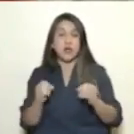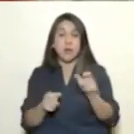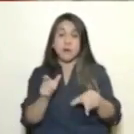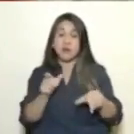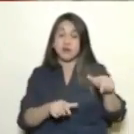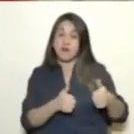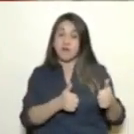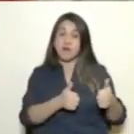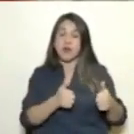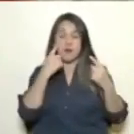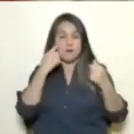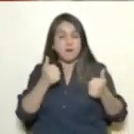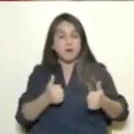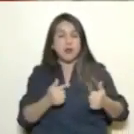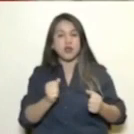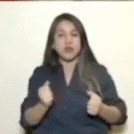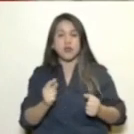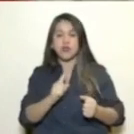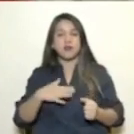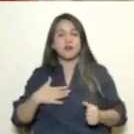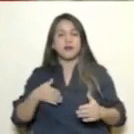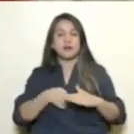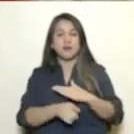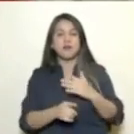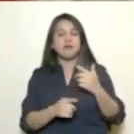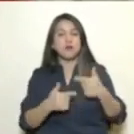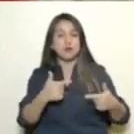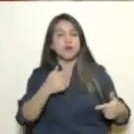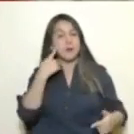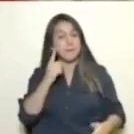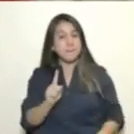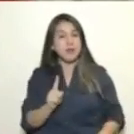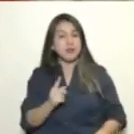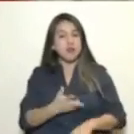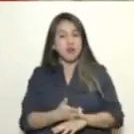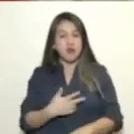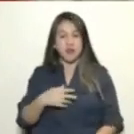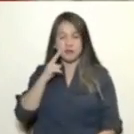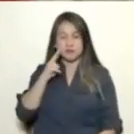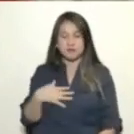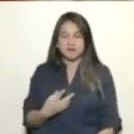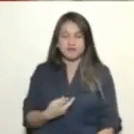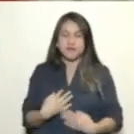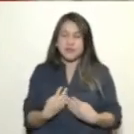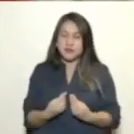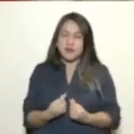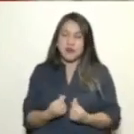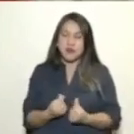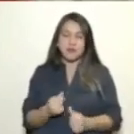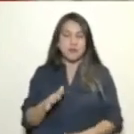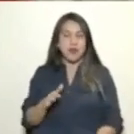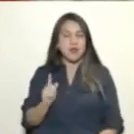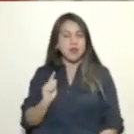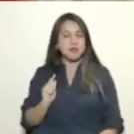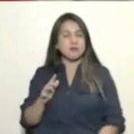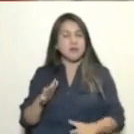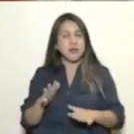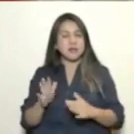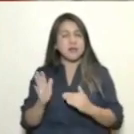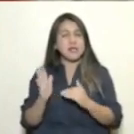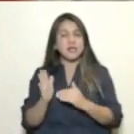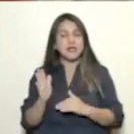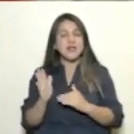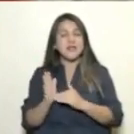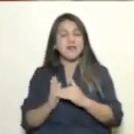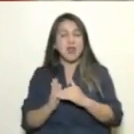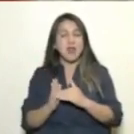política, la gente capaz, la gente... Ah, sí, claro, obviamente. Pero también hay una intuición también en el sentido común de que efectivamente pareciera que el nivel